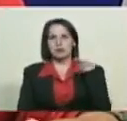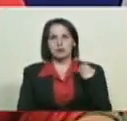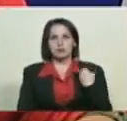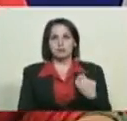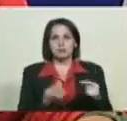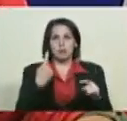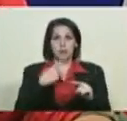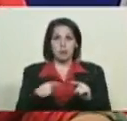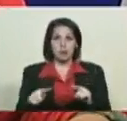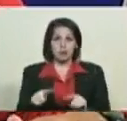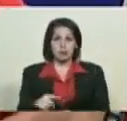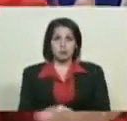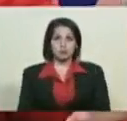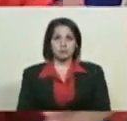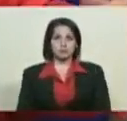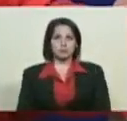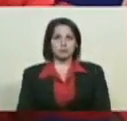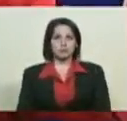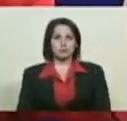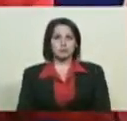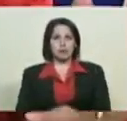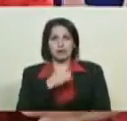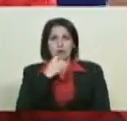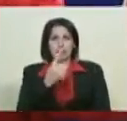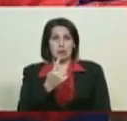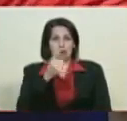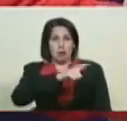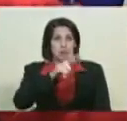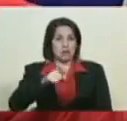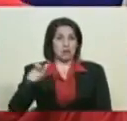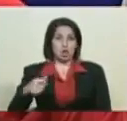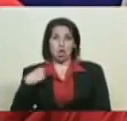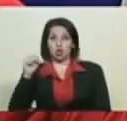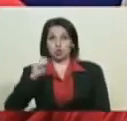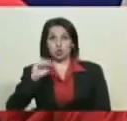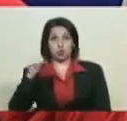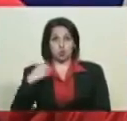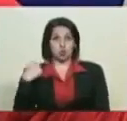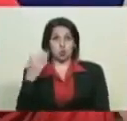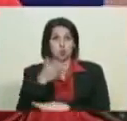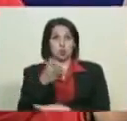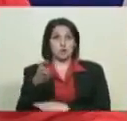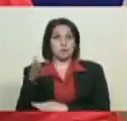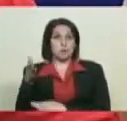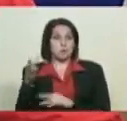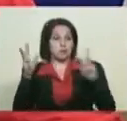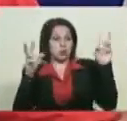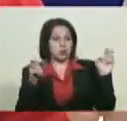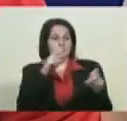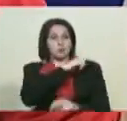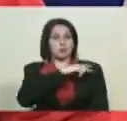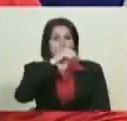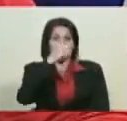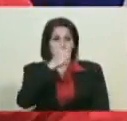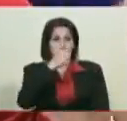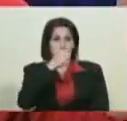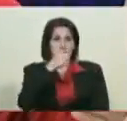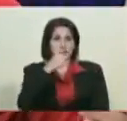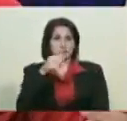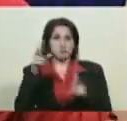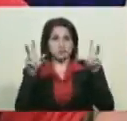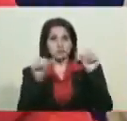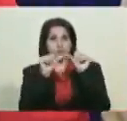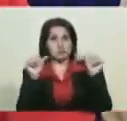Pero ellos le dijeron a su gente que iban a ir, Lisandro, con nuevas autoridades, con nuevo sistema